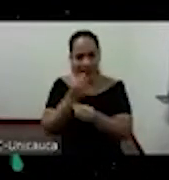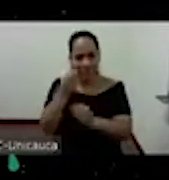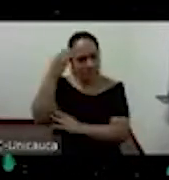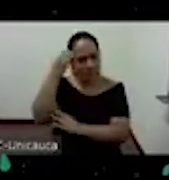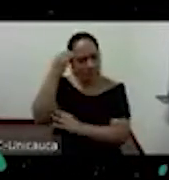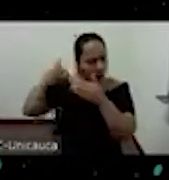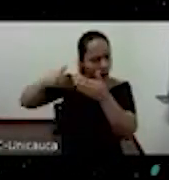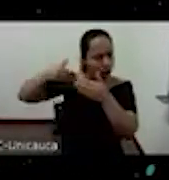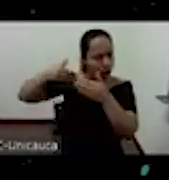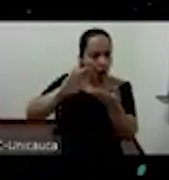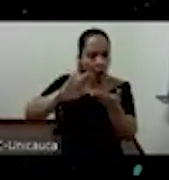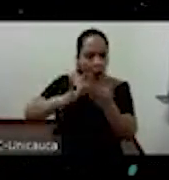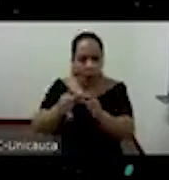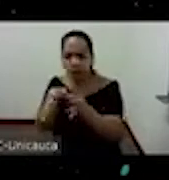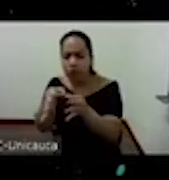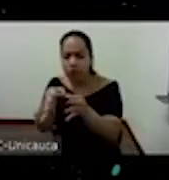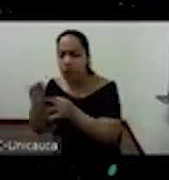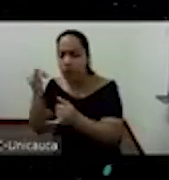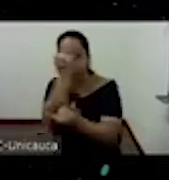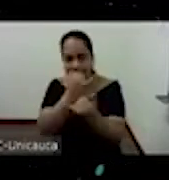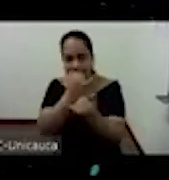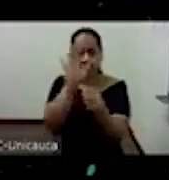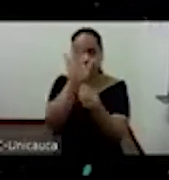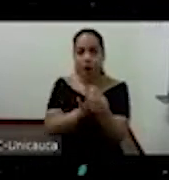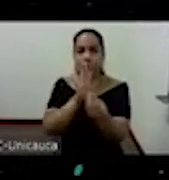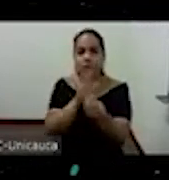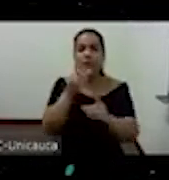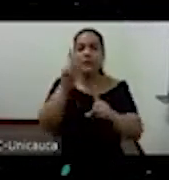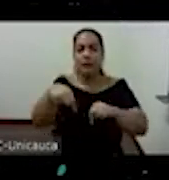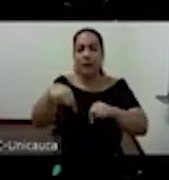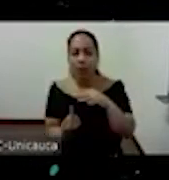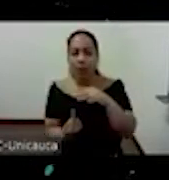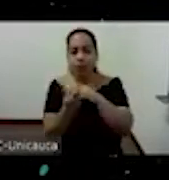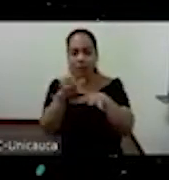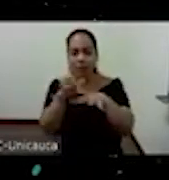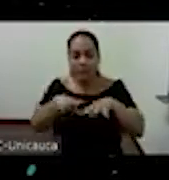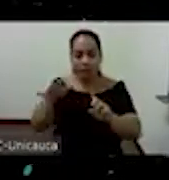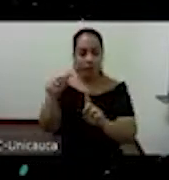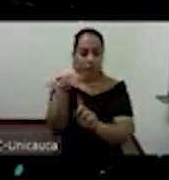los pueblos y de las entidades colectivas y particulares de los mismos.